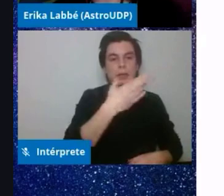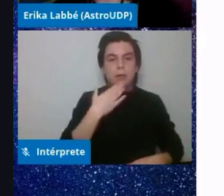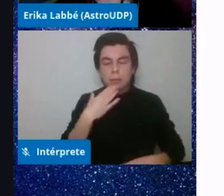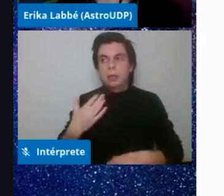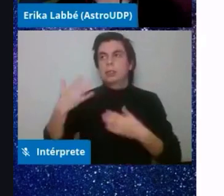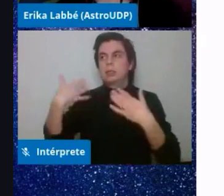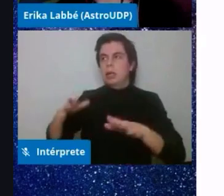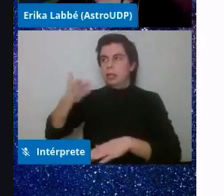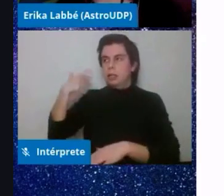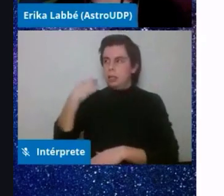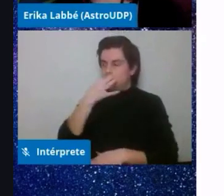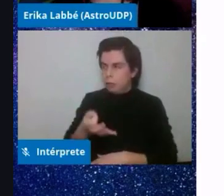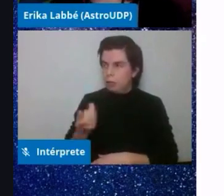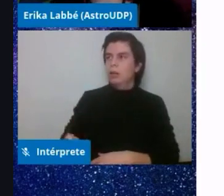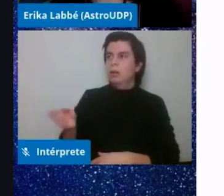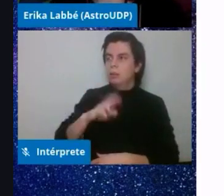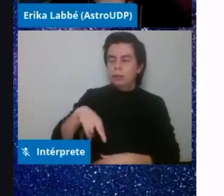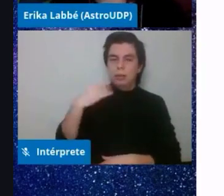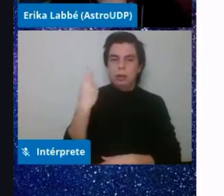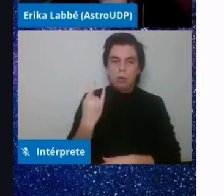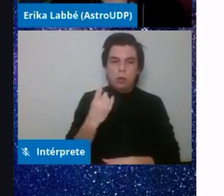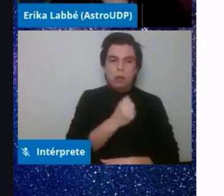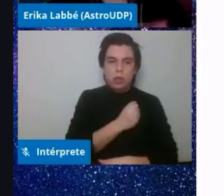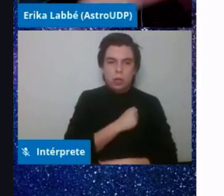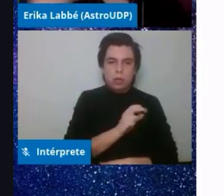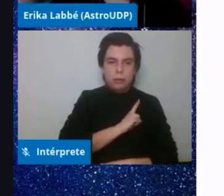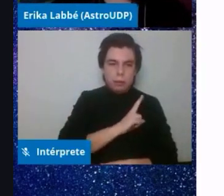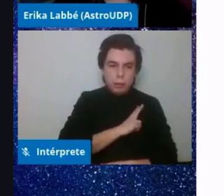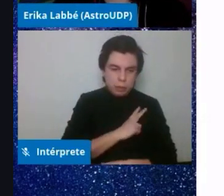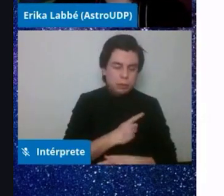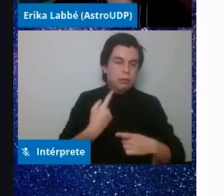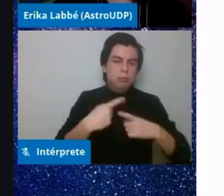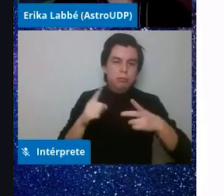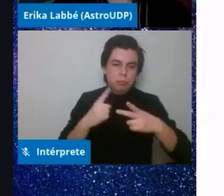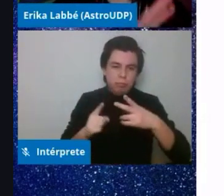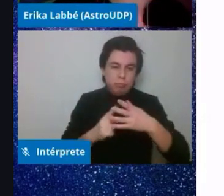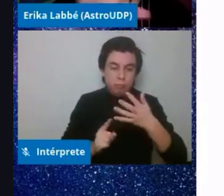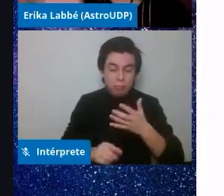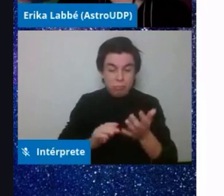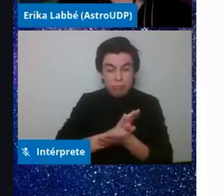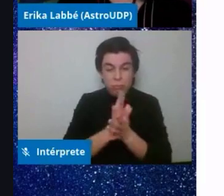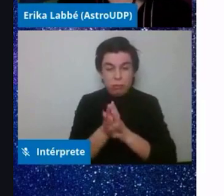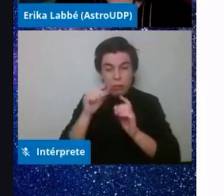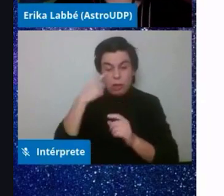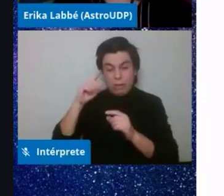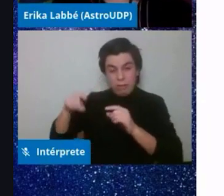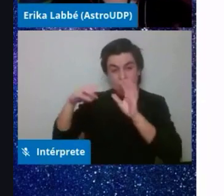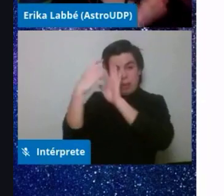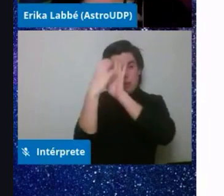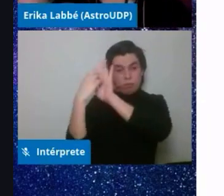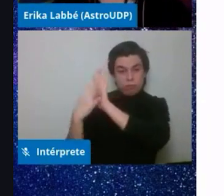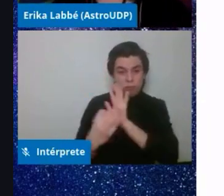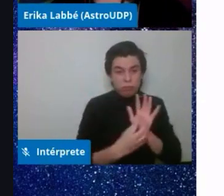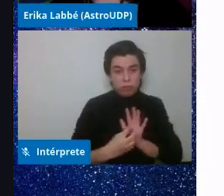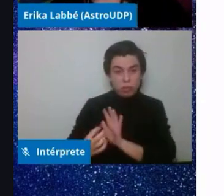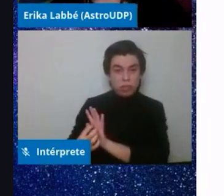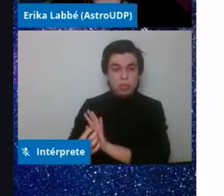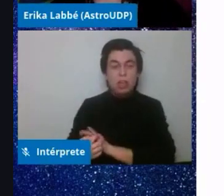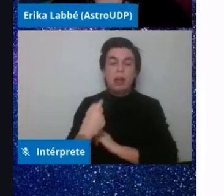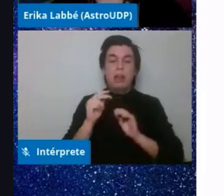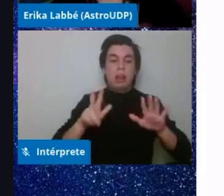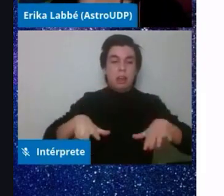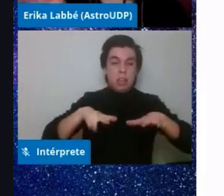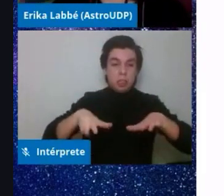ya, Astro BBI también, gran proyecto. En total, acá hay 18 locos, pero en realidad son más